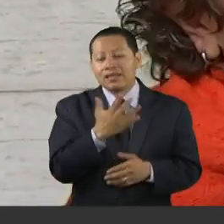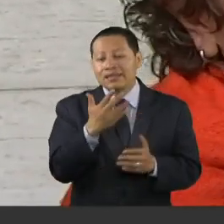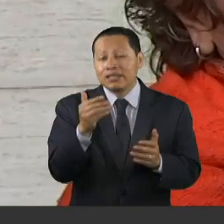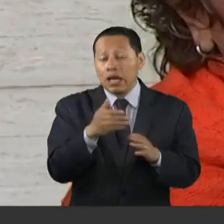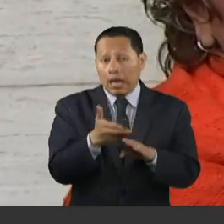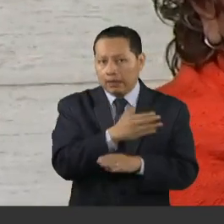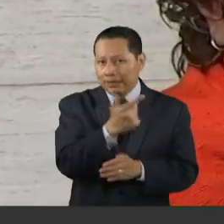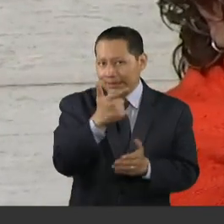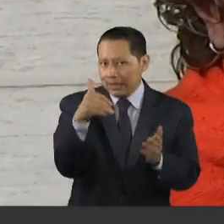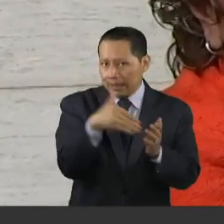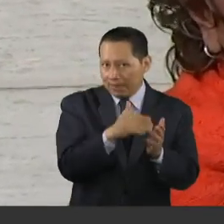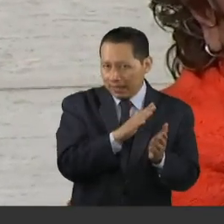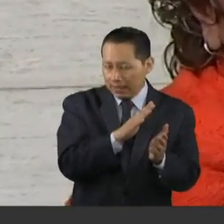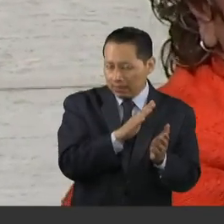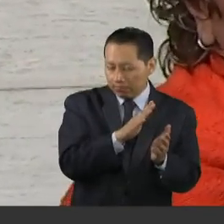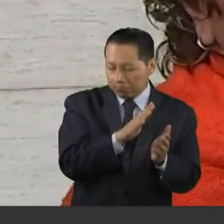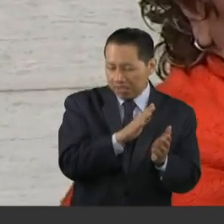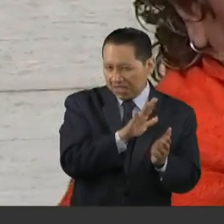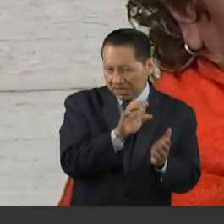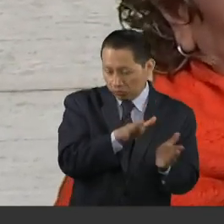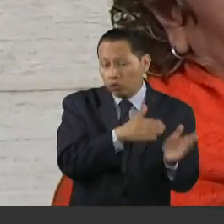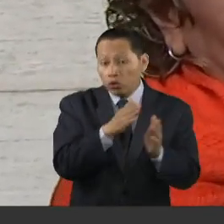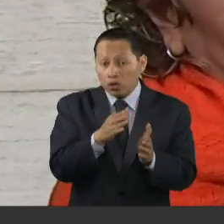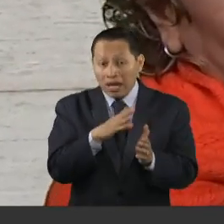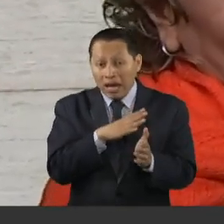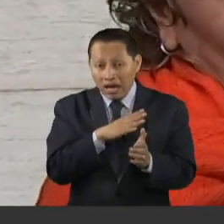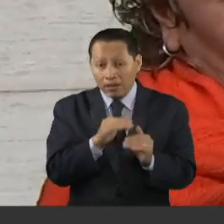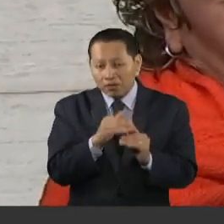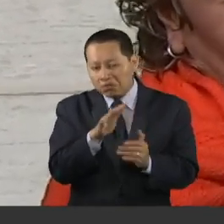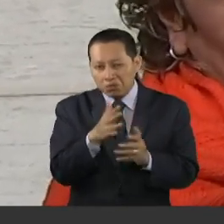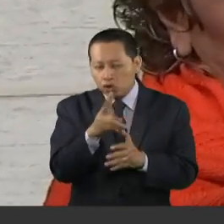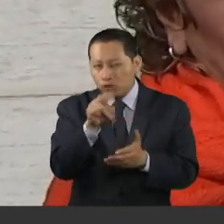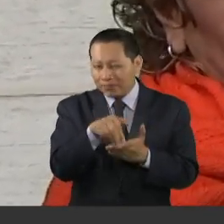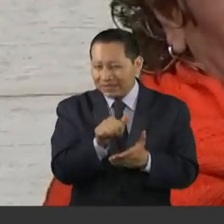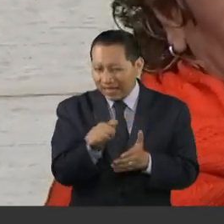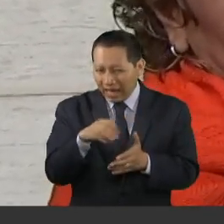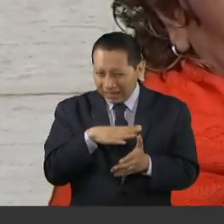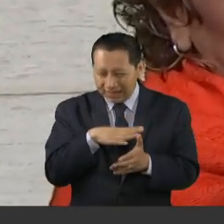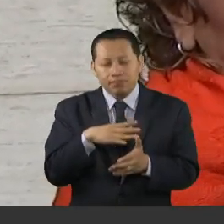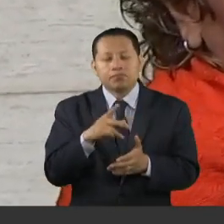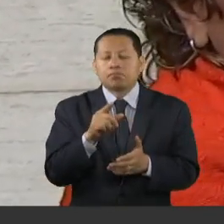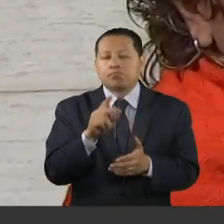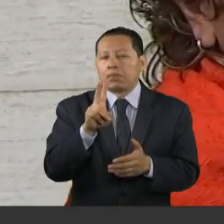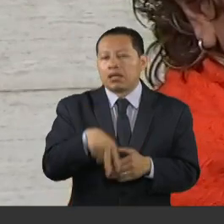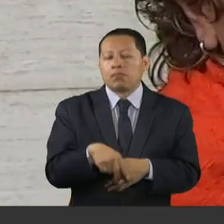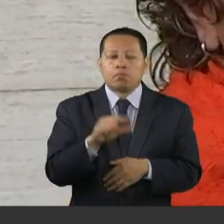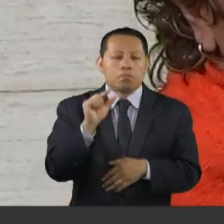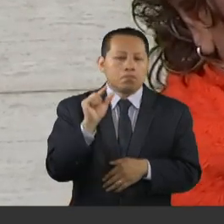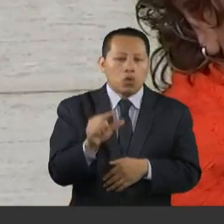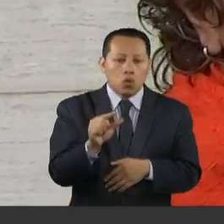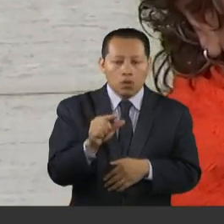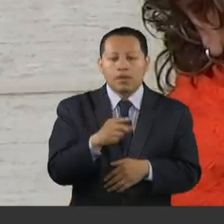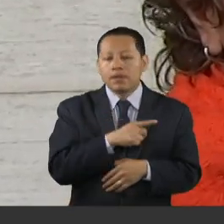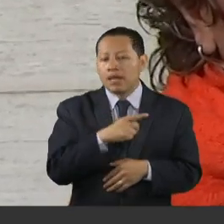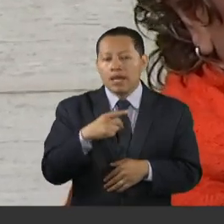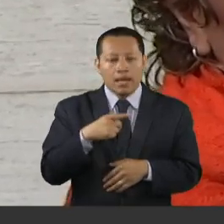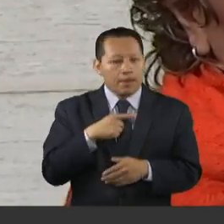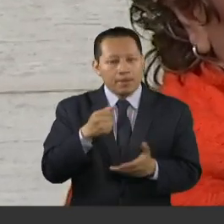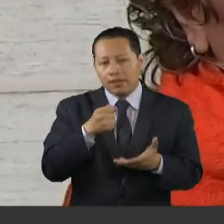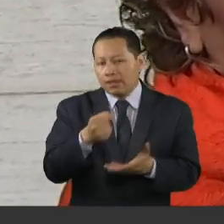haber estado en siete mil quinientos a dos mil Ah bueno ahorita se va a probar con 2600 aproximadamente aún así es muy poco no se debería probar muchísimo muchísimo